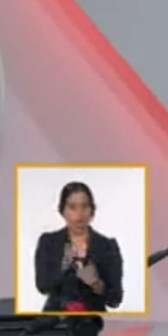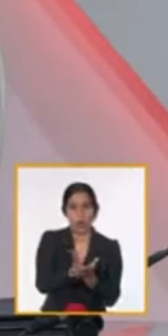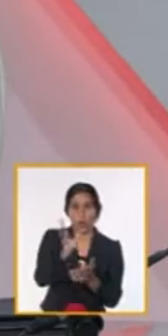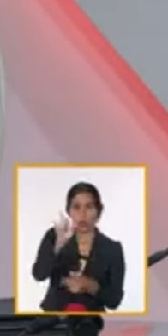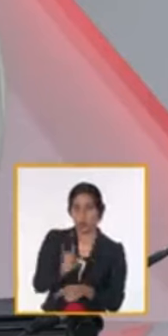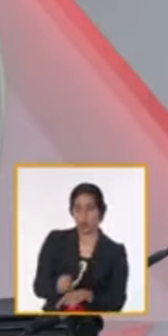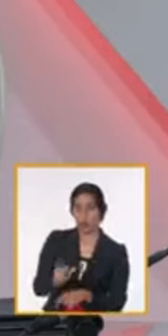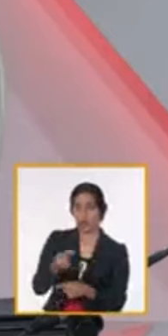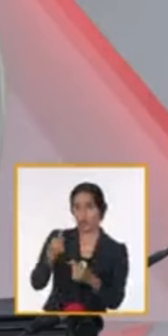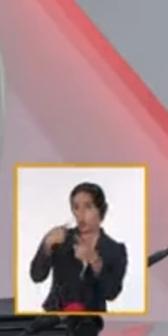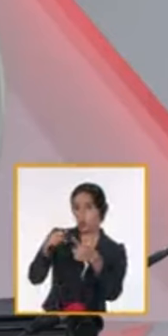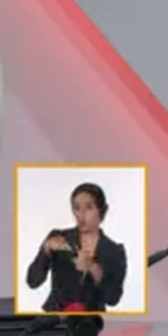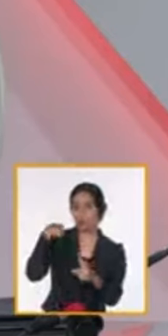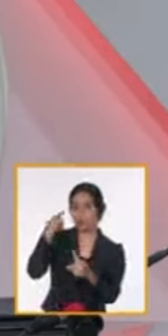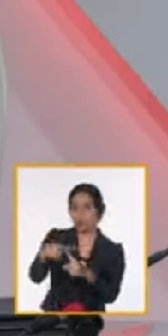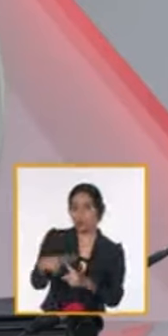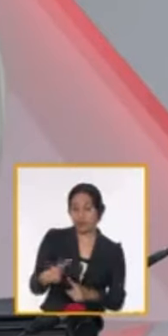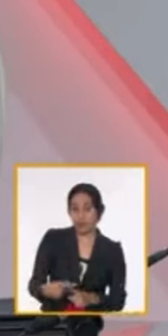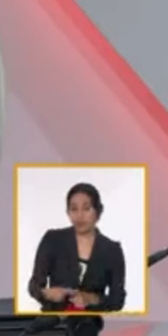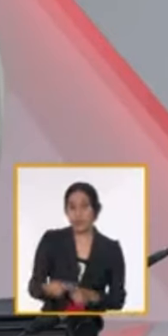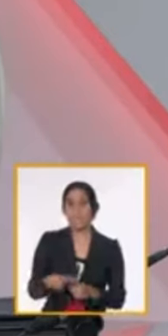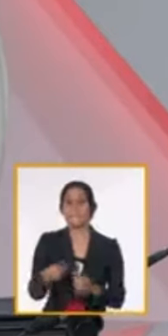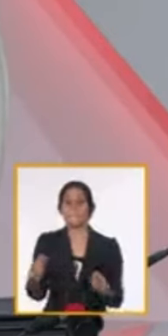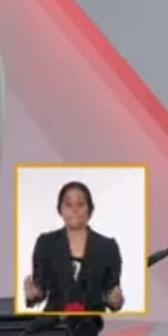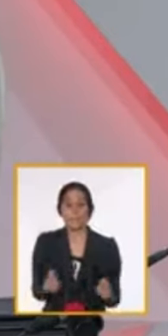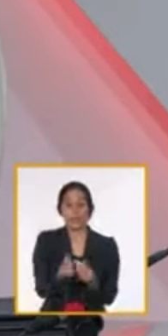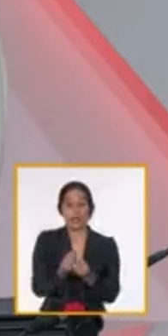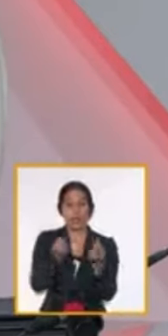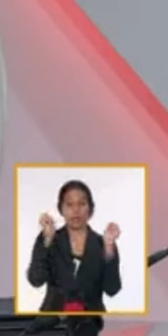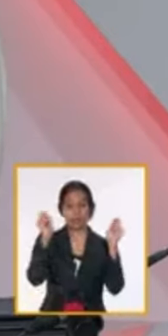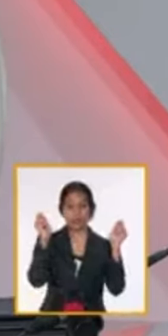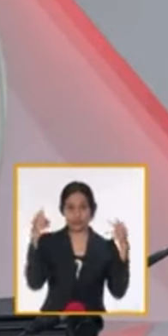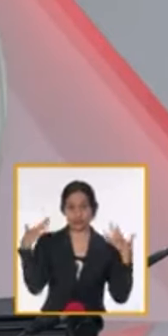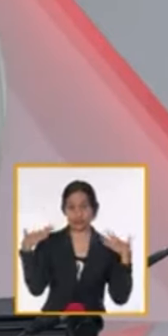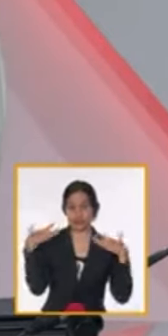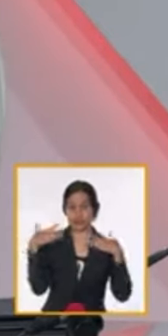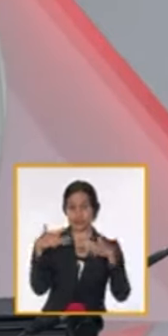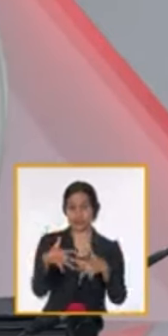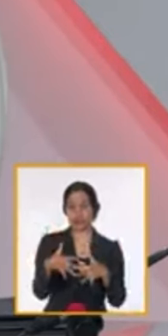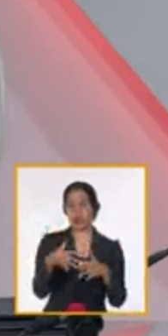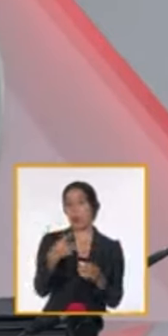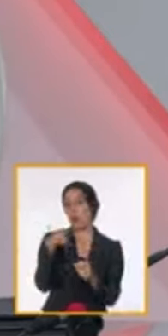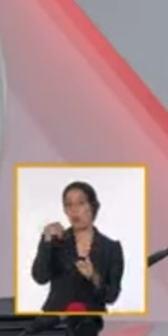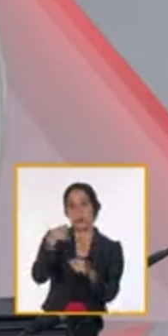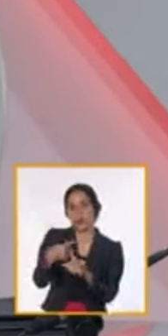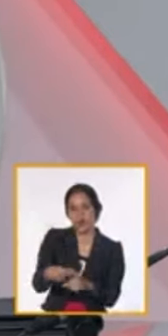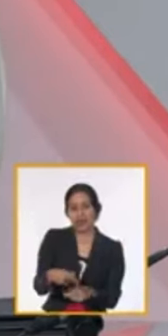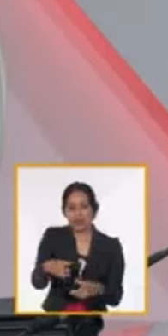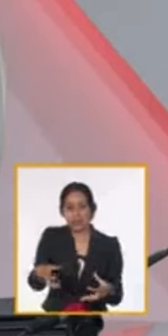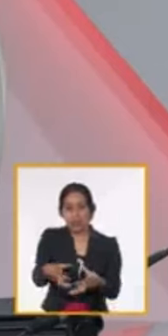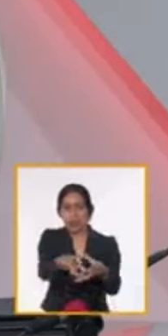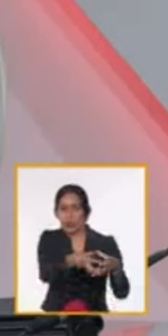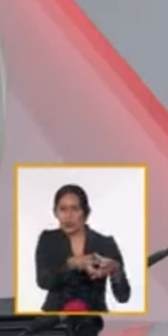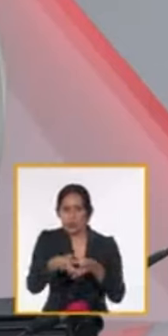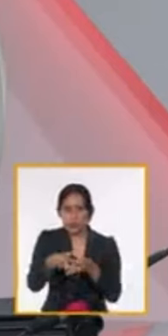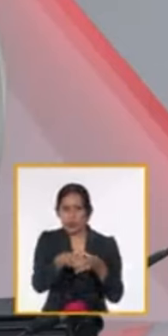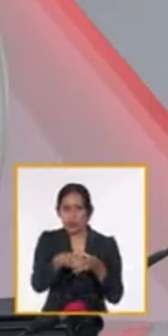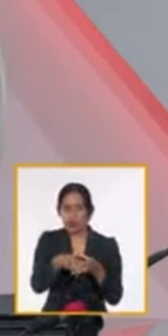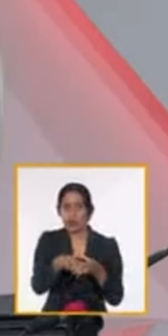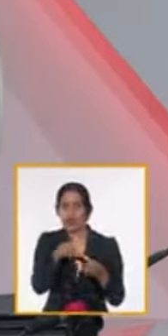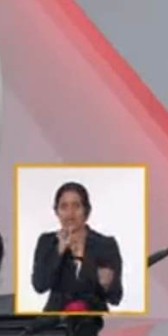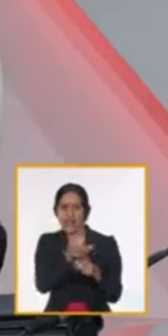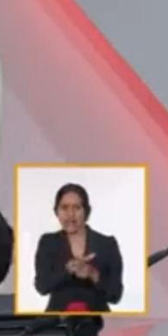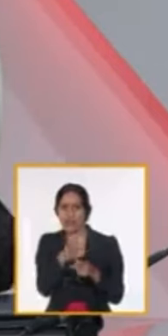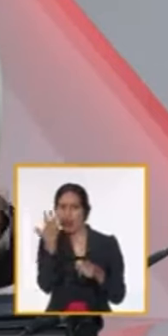sumaron a la protesta, se sumaron a la movilización. Era un movimiento genuinamente estudiantil